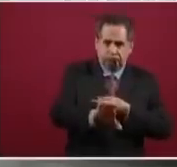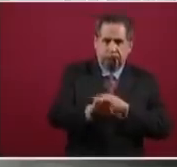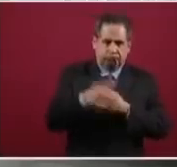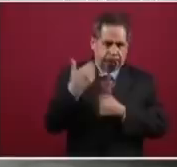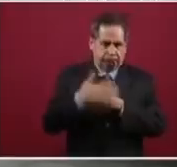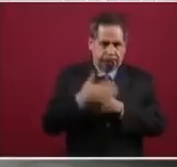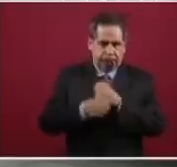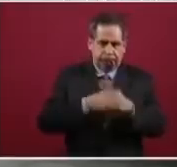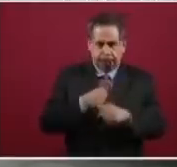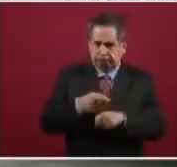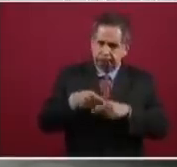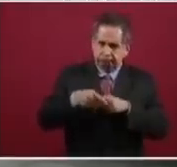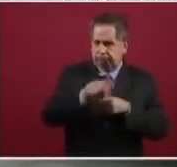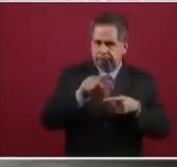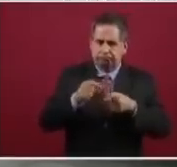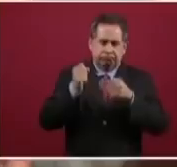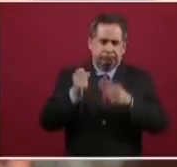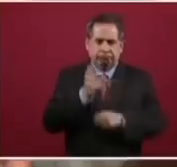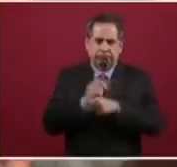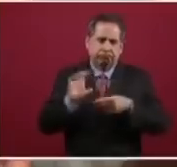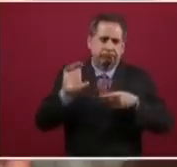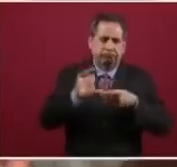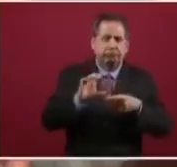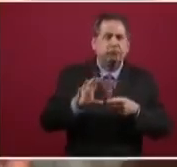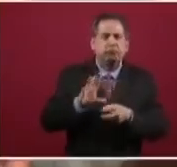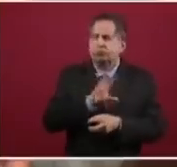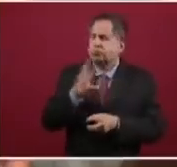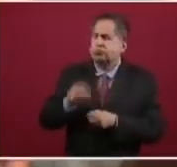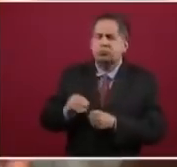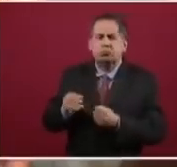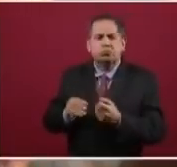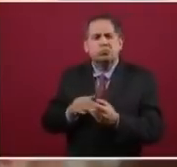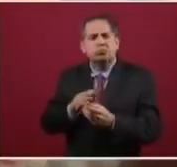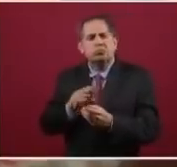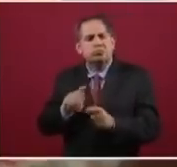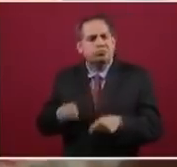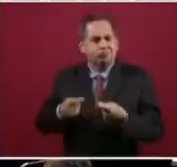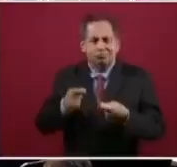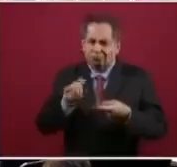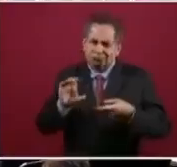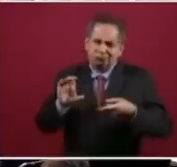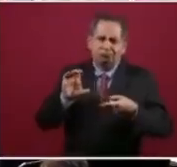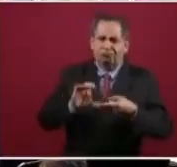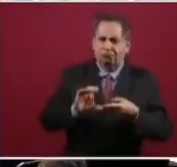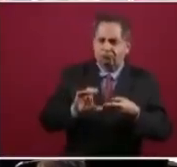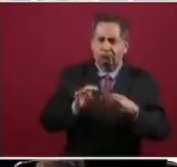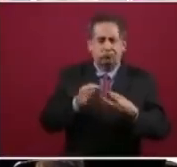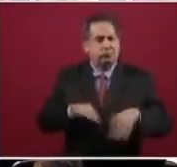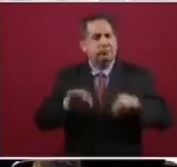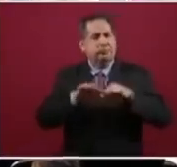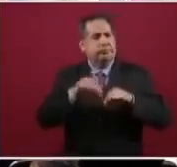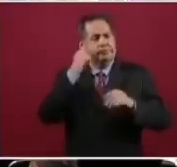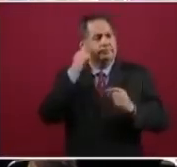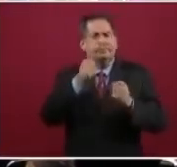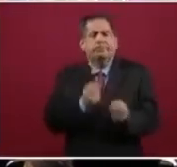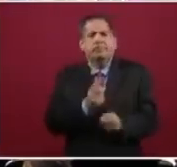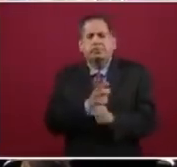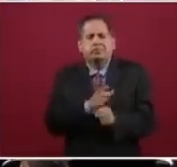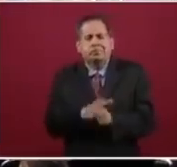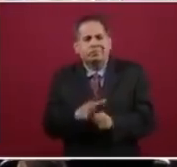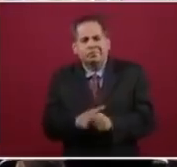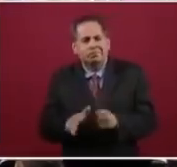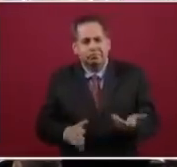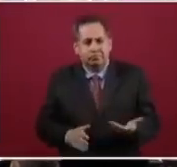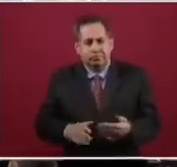próximo cuál es el monto total que se propone y en qué renglón renglón es más importante se destinará ahorita hablaba de